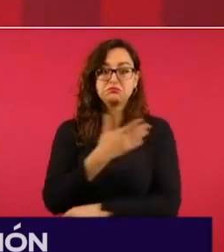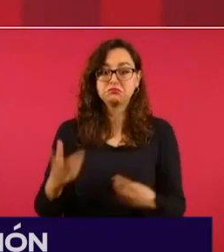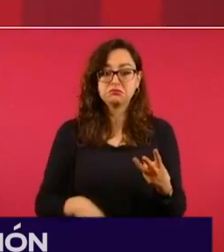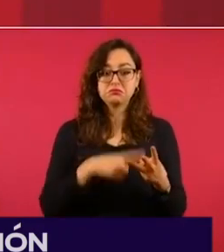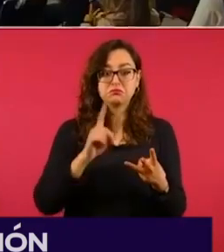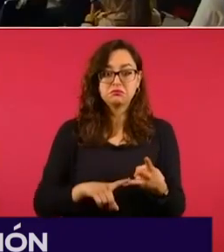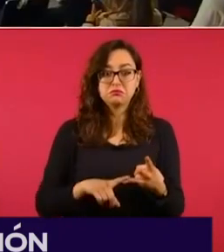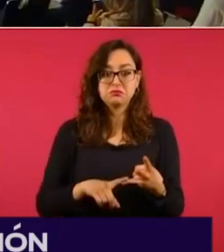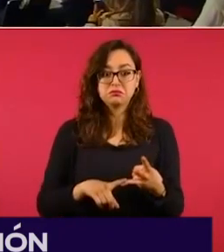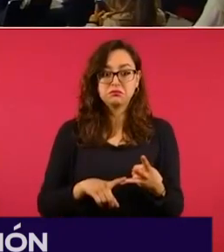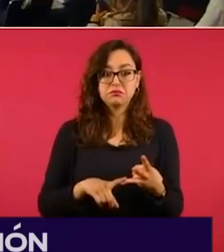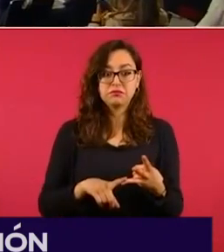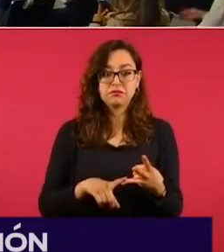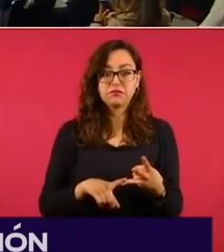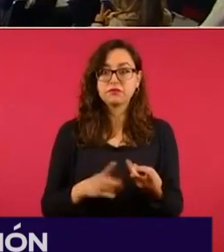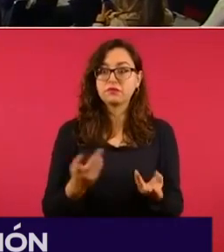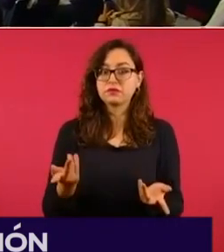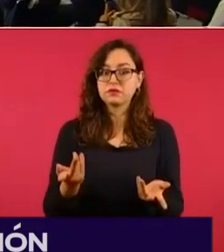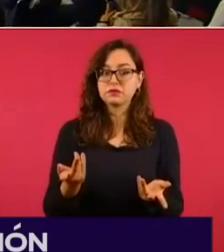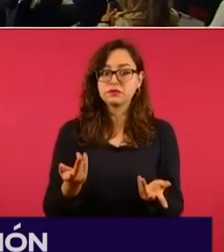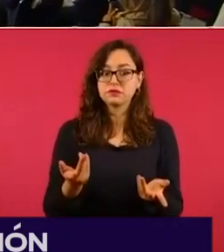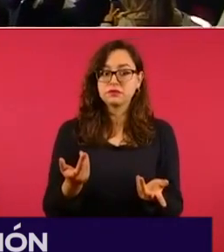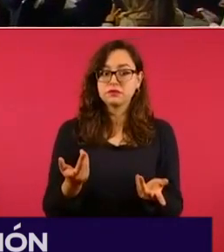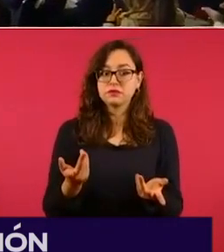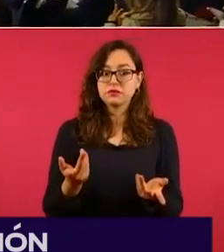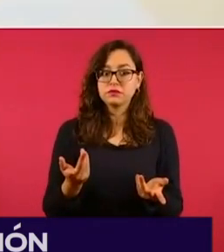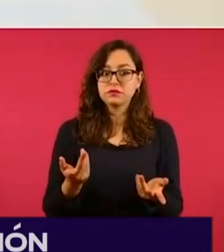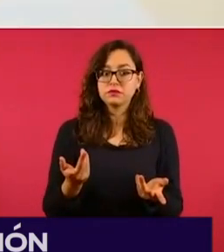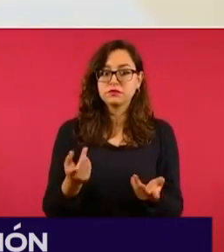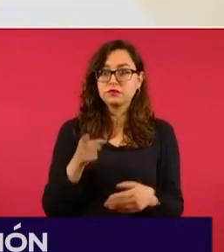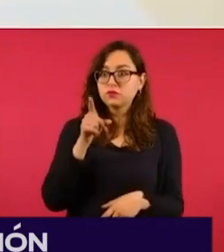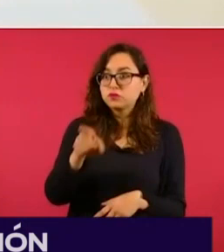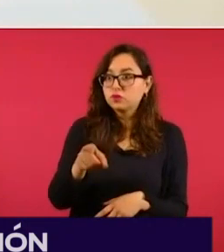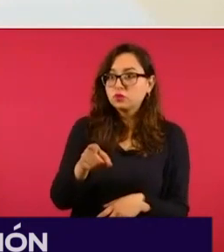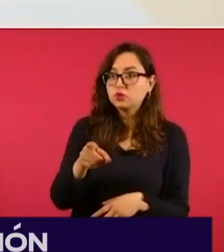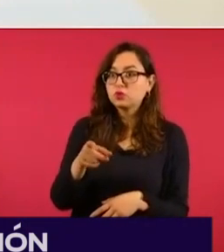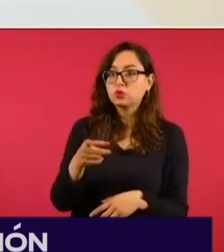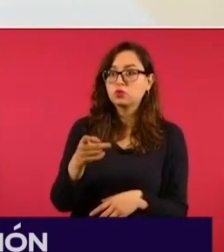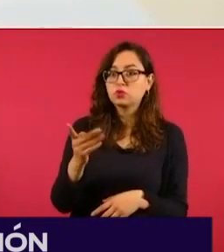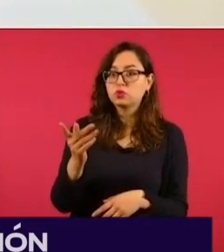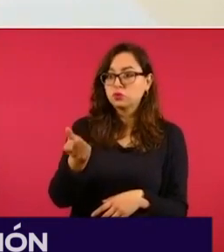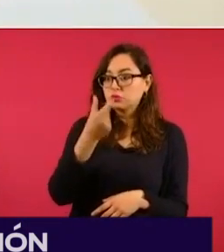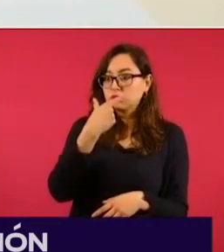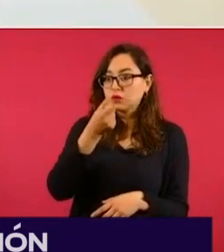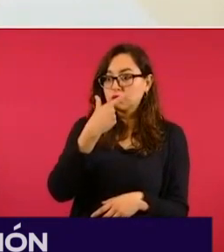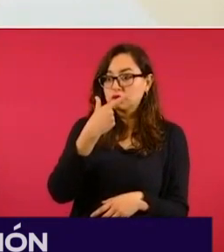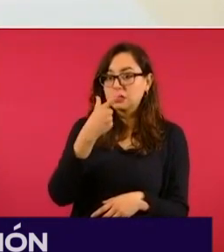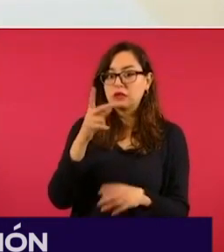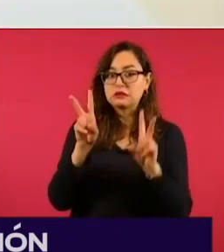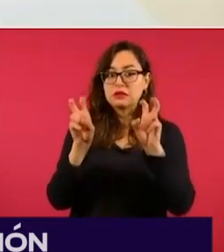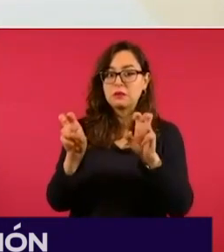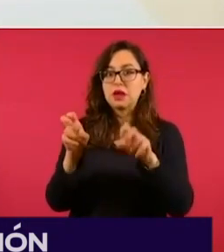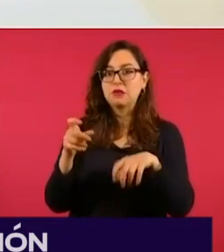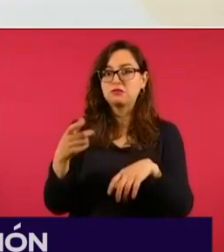hacker nominados grupo guacamaya que logró obtener hasta 6 terabytes de información confidencial